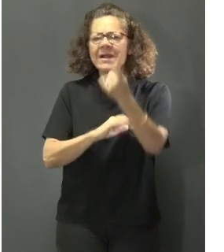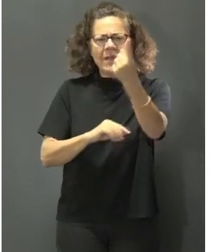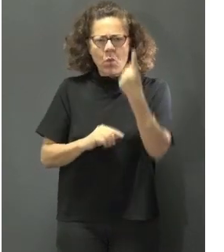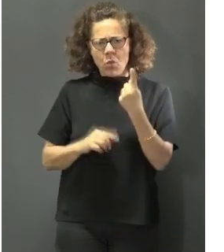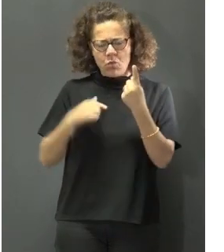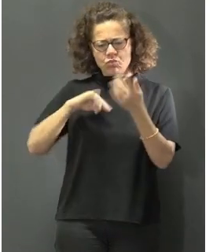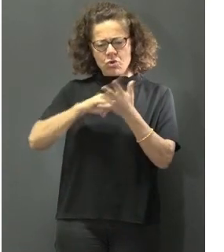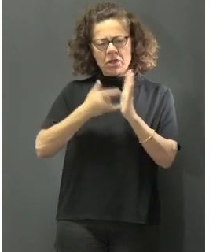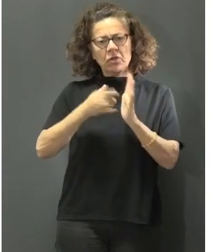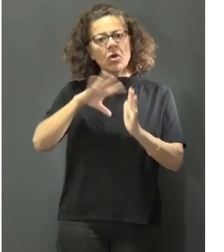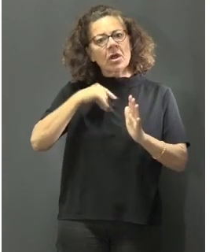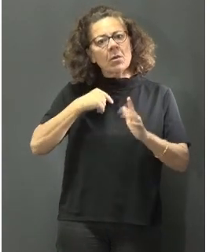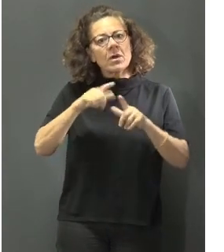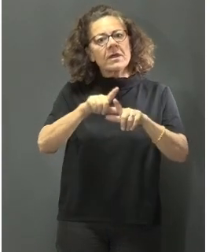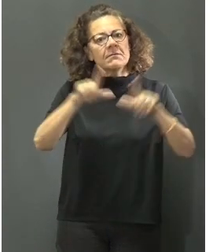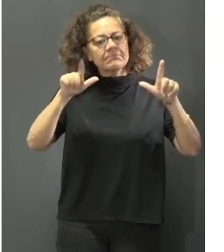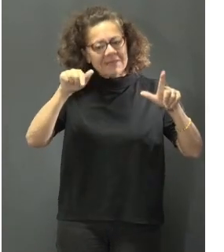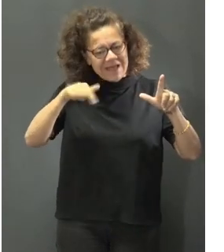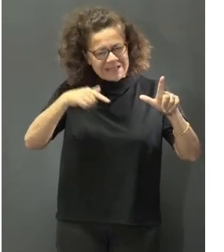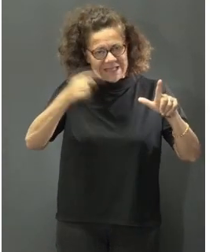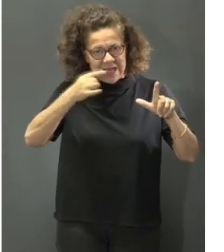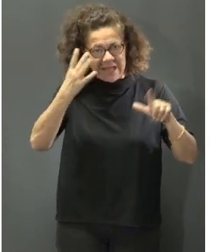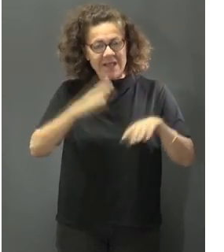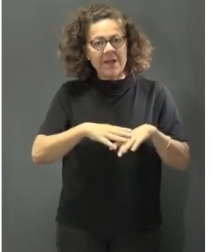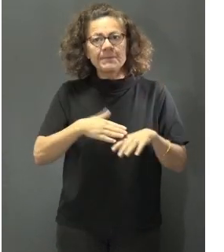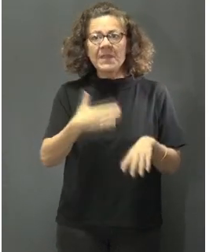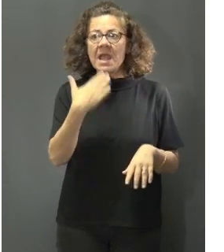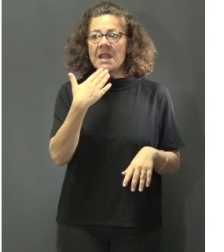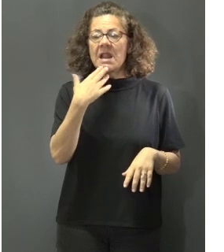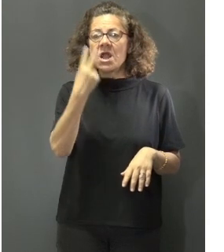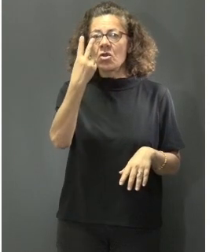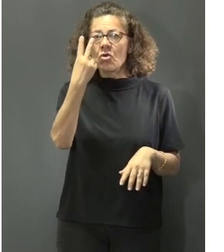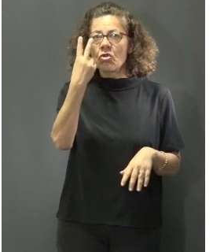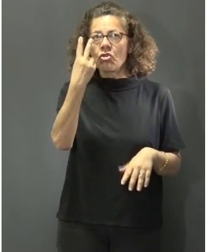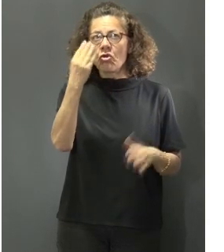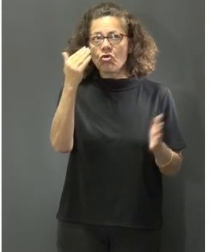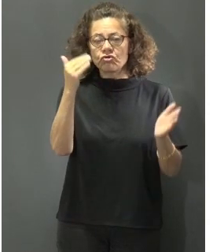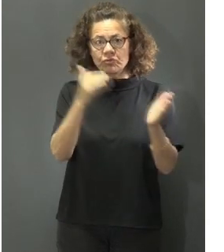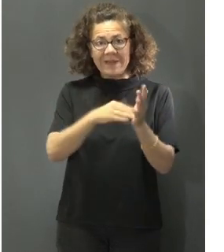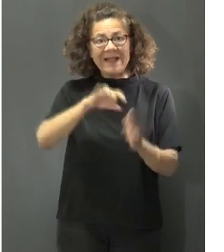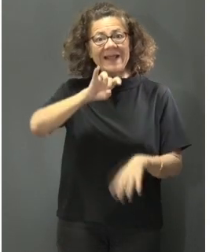creo que puede ilustrar muy bien esta idea. En el año 2015,